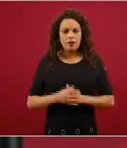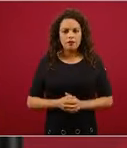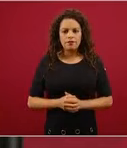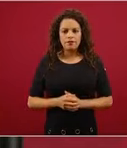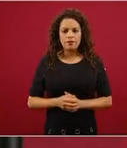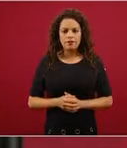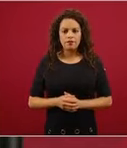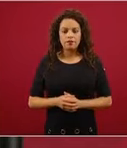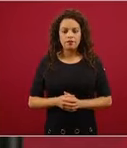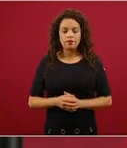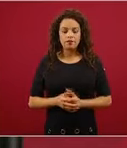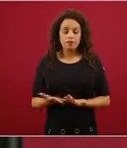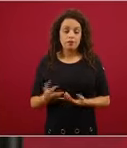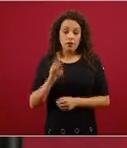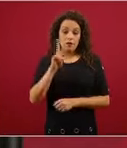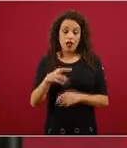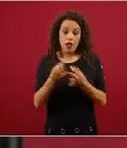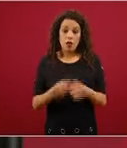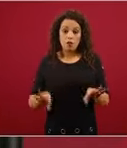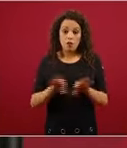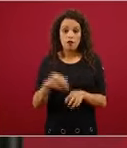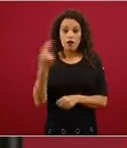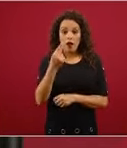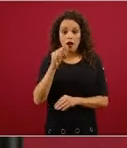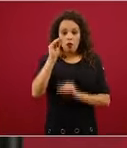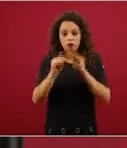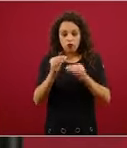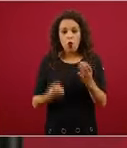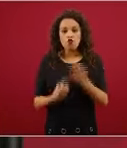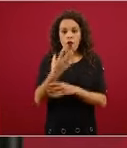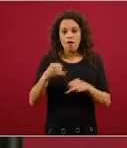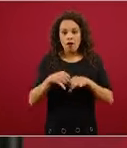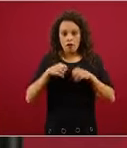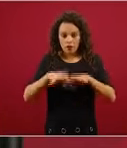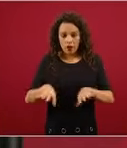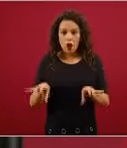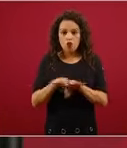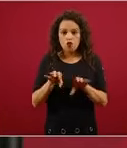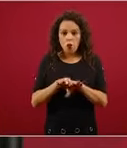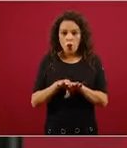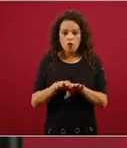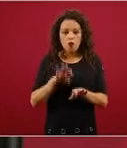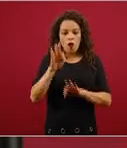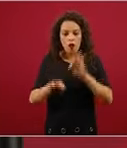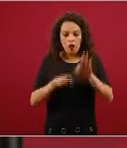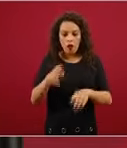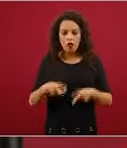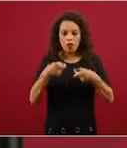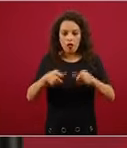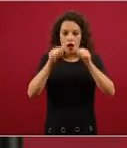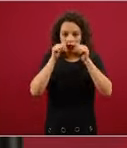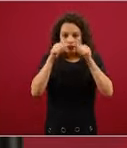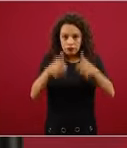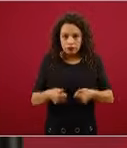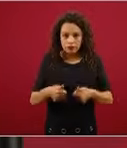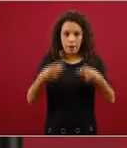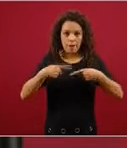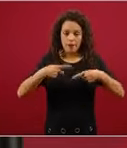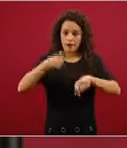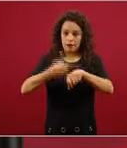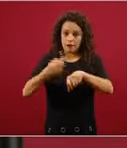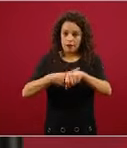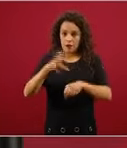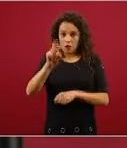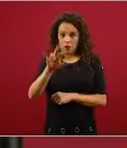conviene actualizar, y es cómo se trata a las personas con COVID, cuáles son los tratamientos adecuados. En